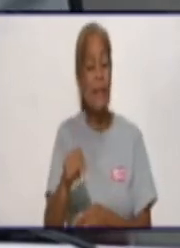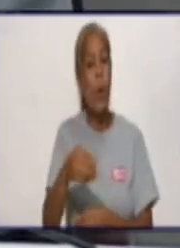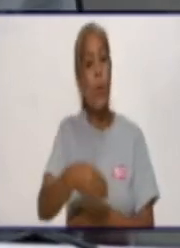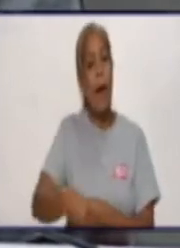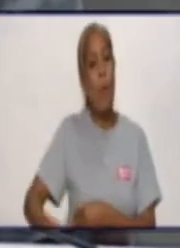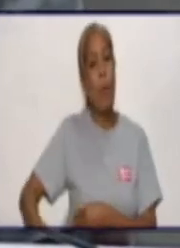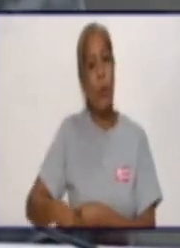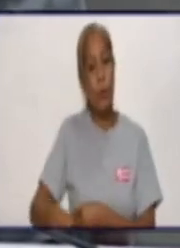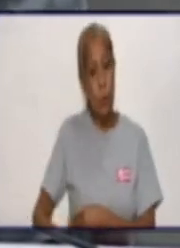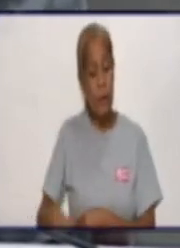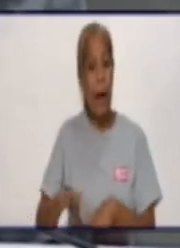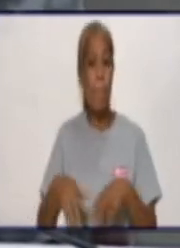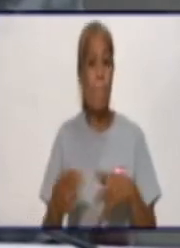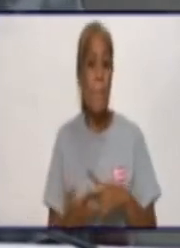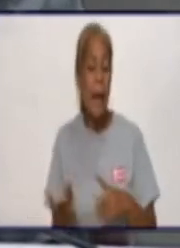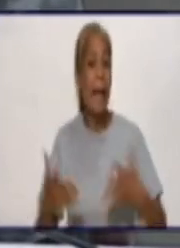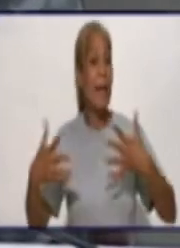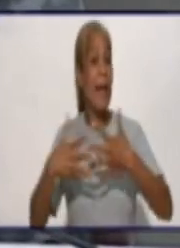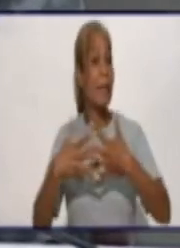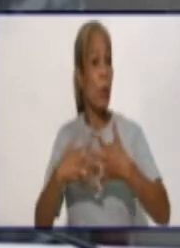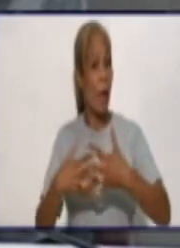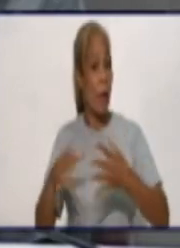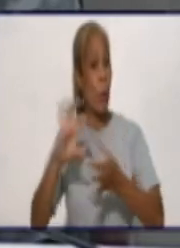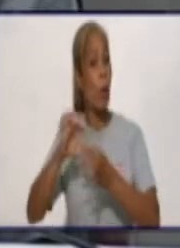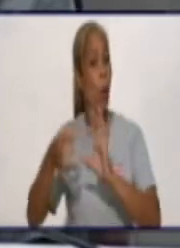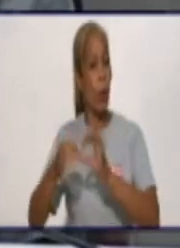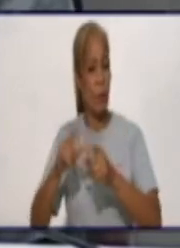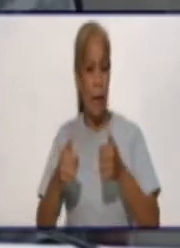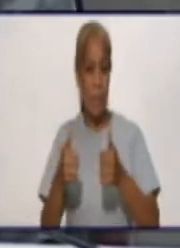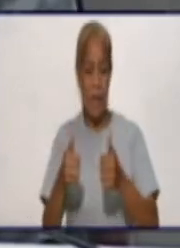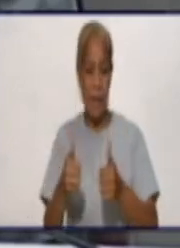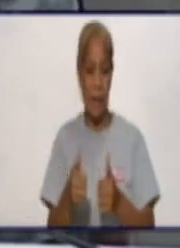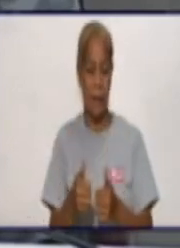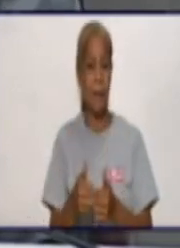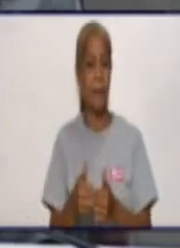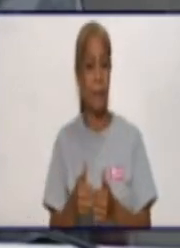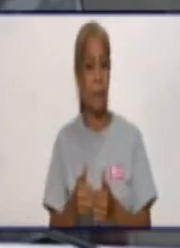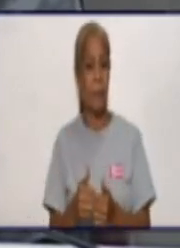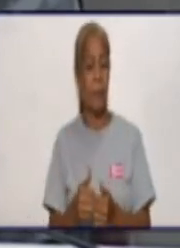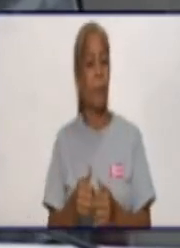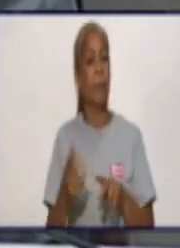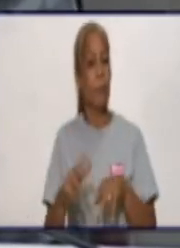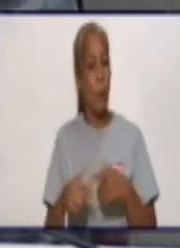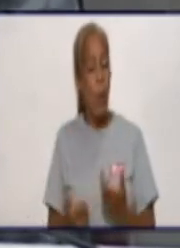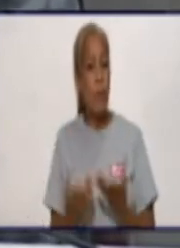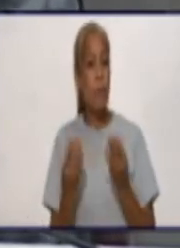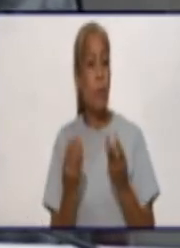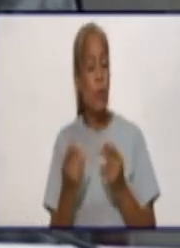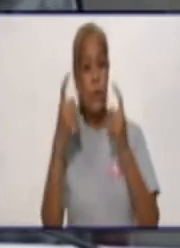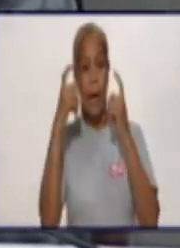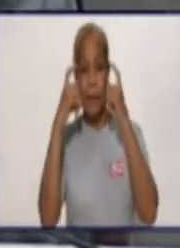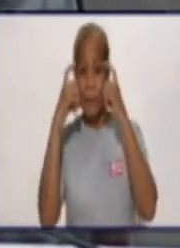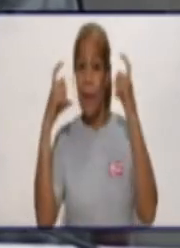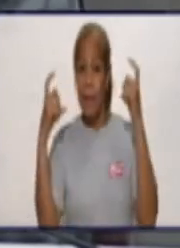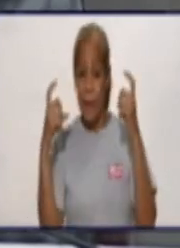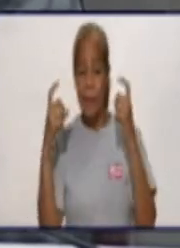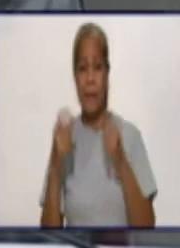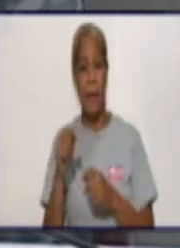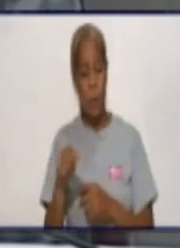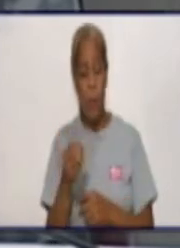encadenamos y todas esas dificultades que pueden ser y que son verdad también nosotros con mucha inteligencia las podamos rebasar